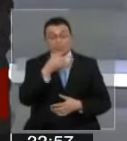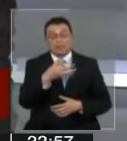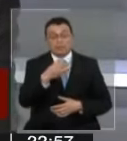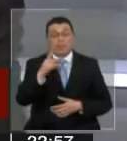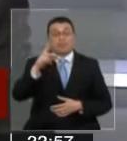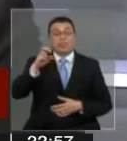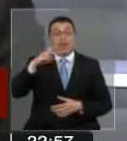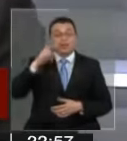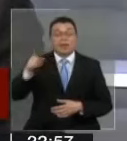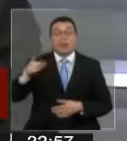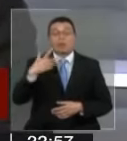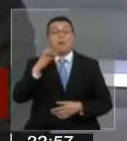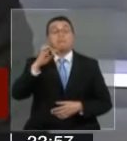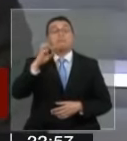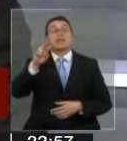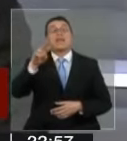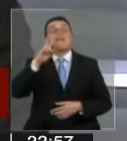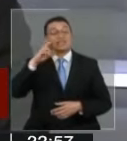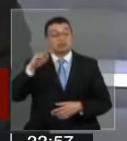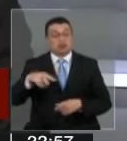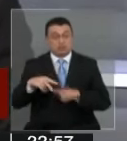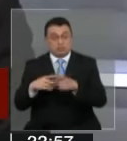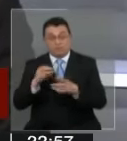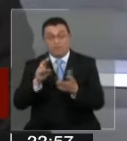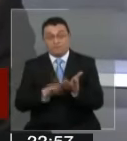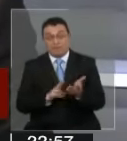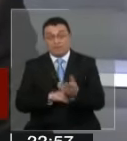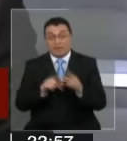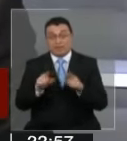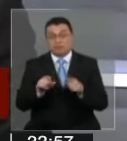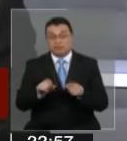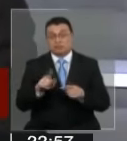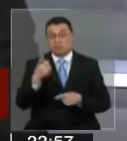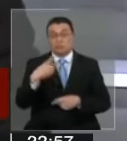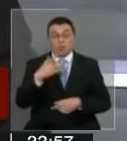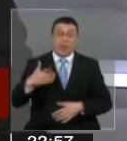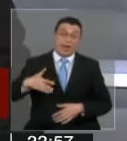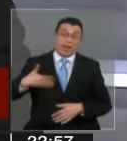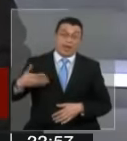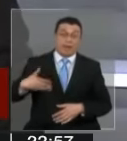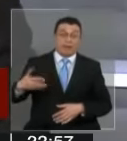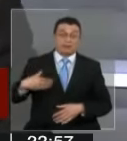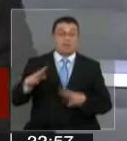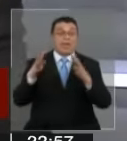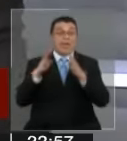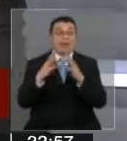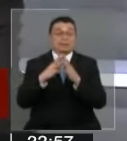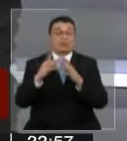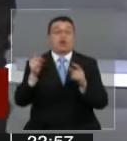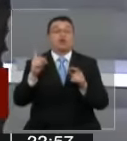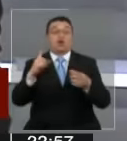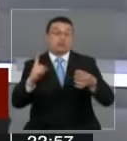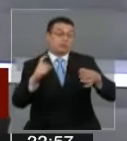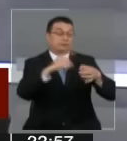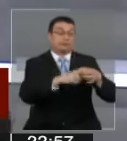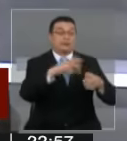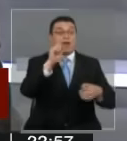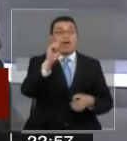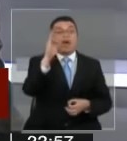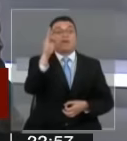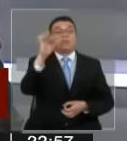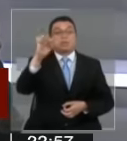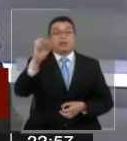respecto de la previsión. La verdad que, Daniel, efectivamente, yo creo que es una lástima que el ejército no se haya acogido al sistema de AFP,